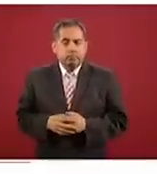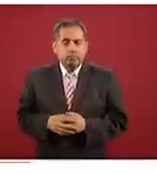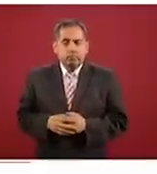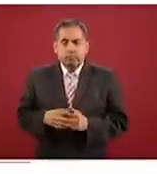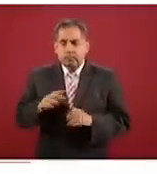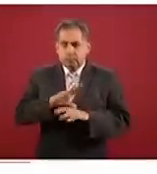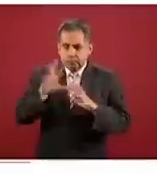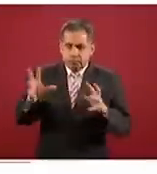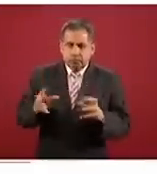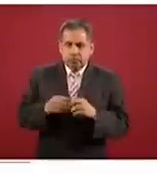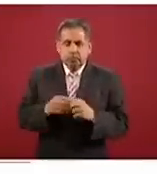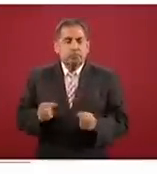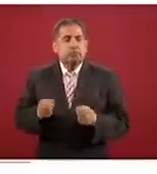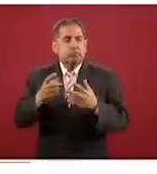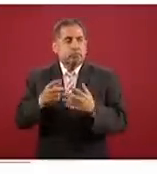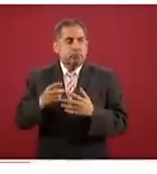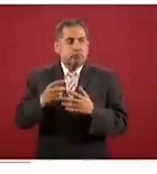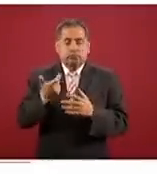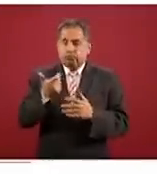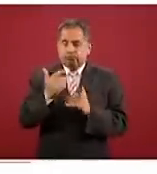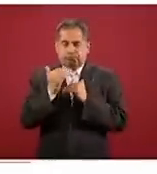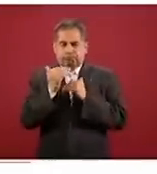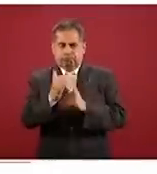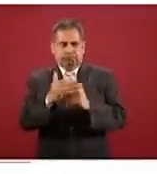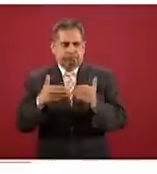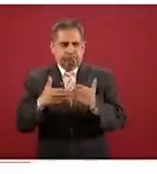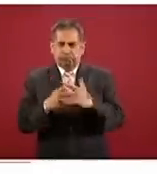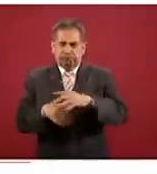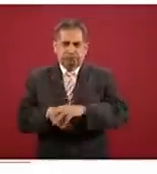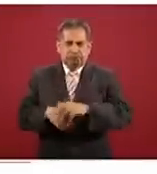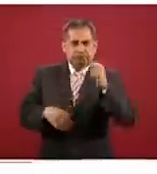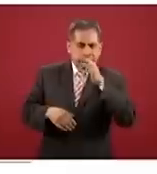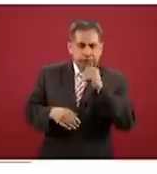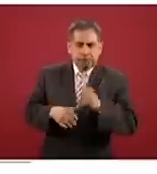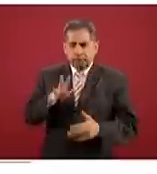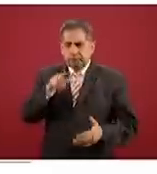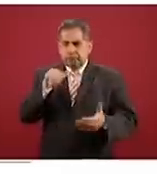el total, los montos bloqueados: